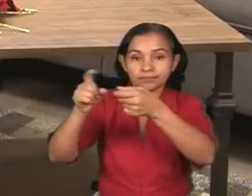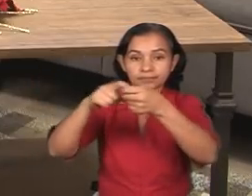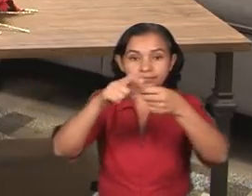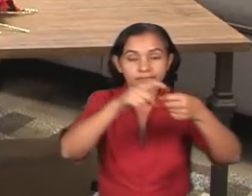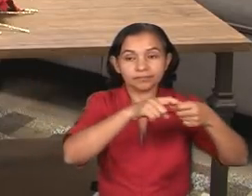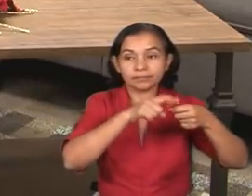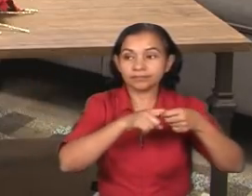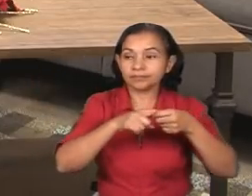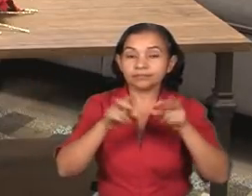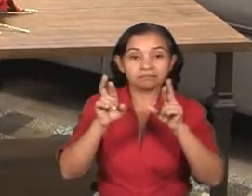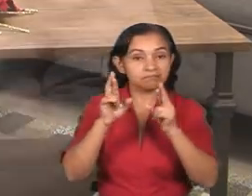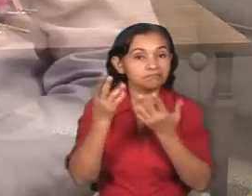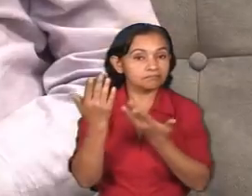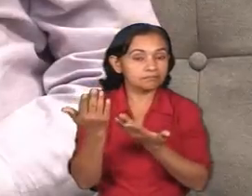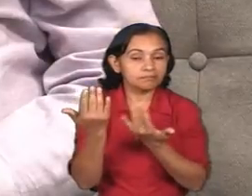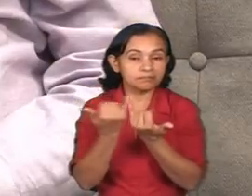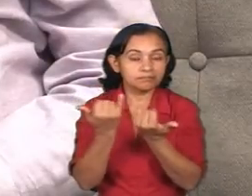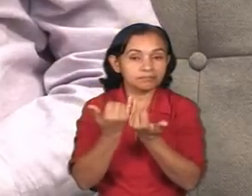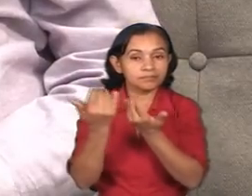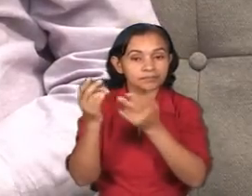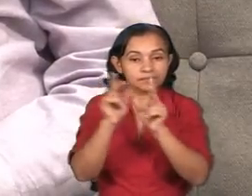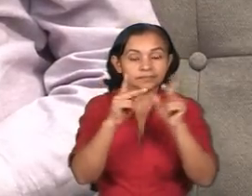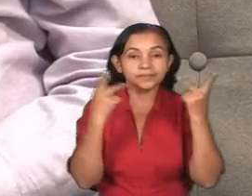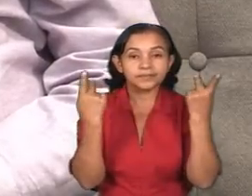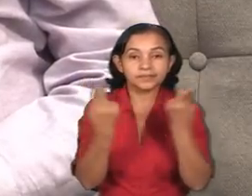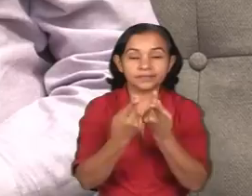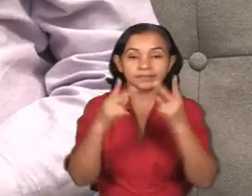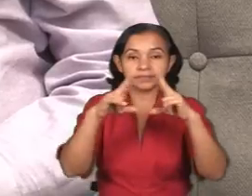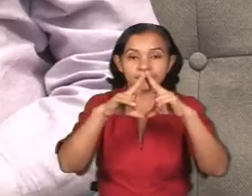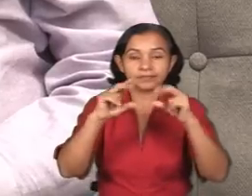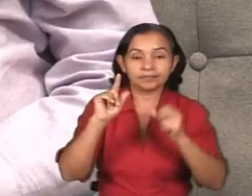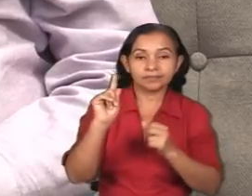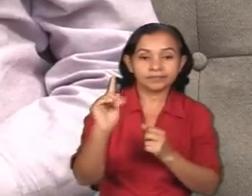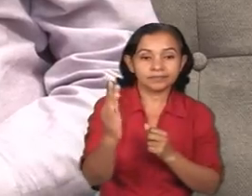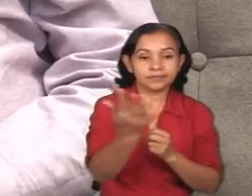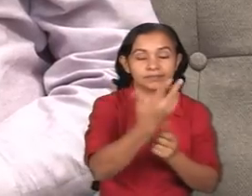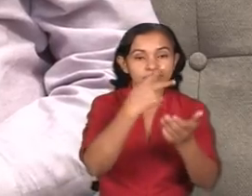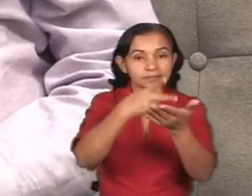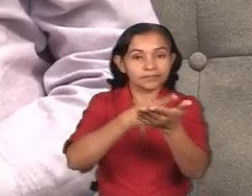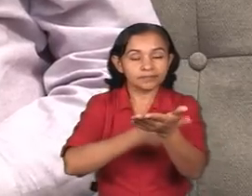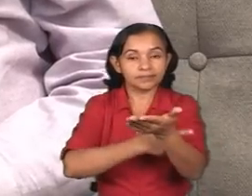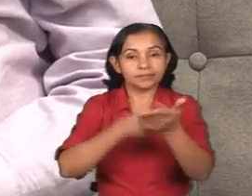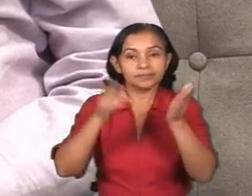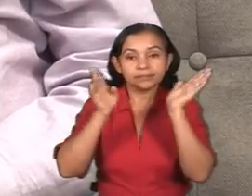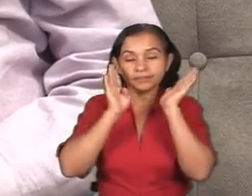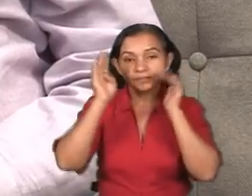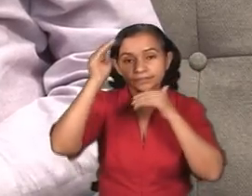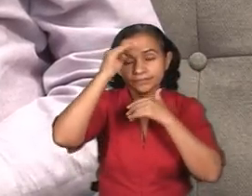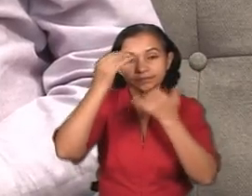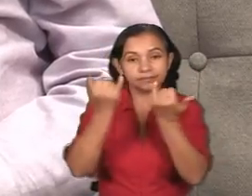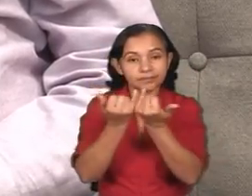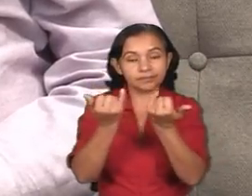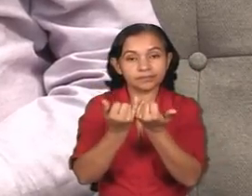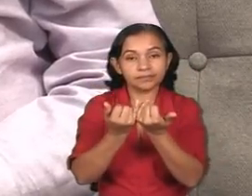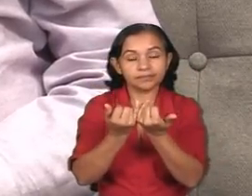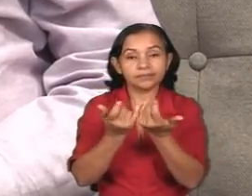es muy esperanzador también para el pueblo de Nicaragua que todos esos proyectos, además de la empresa privada, porque al final la empresa